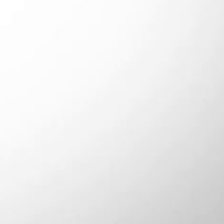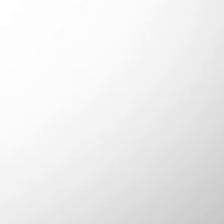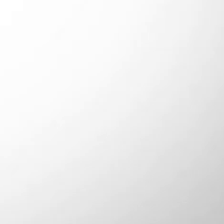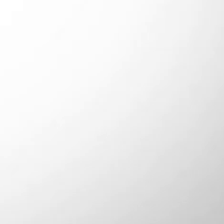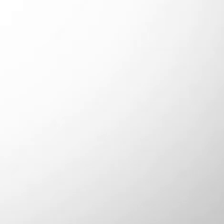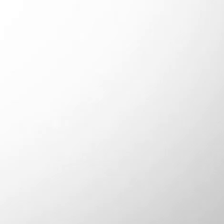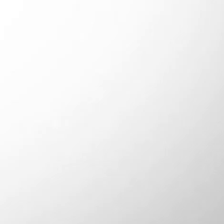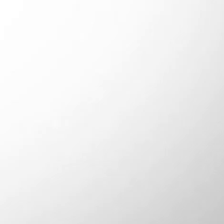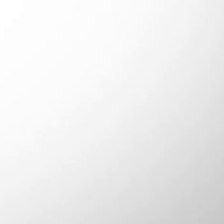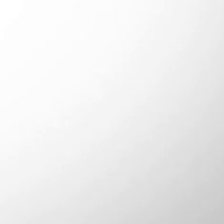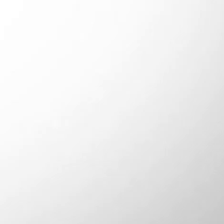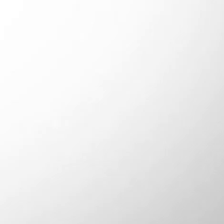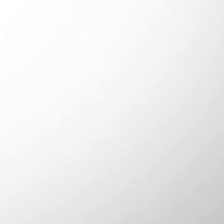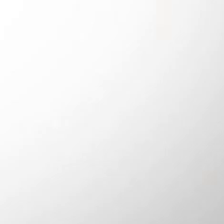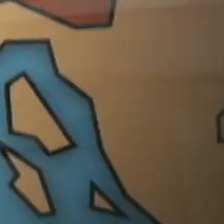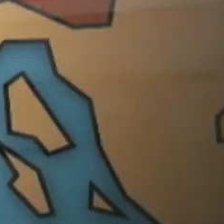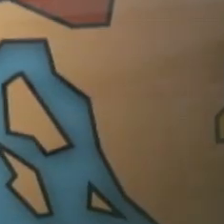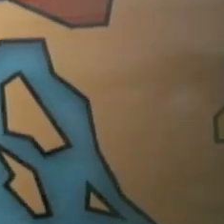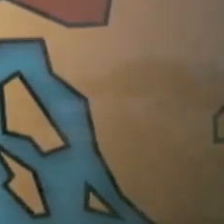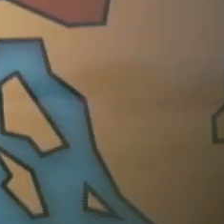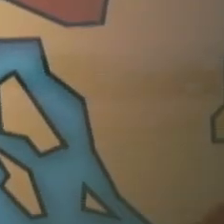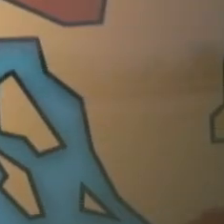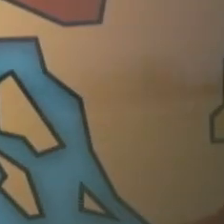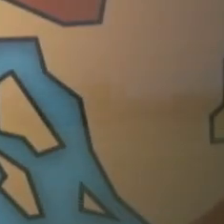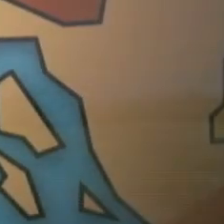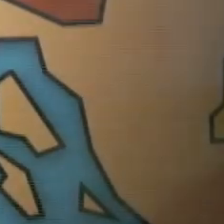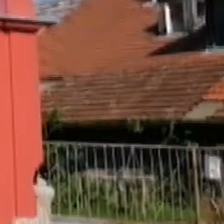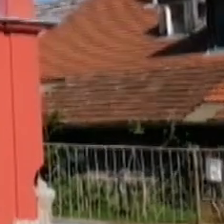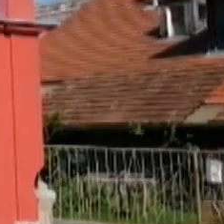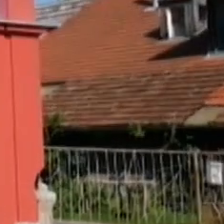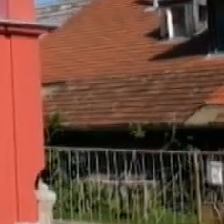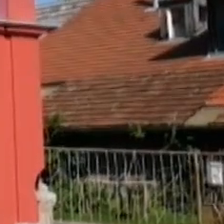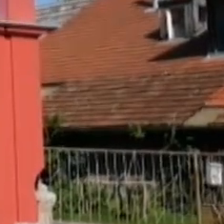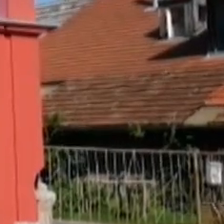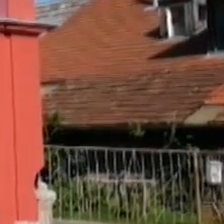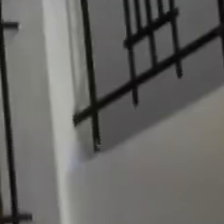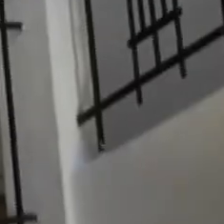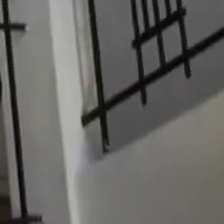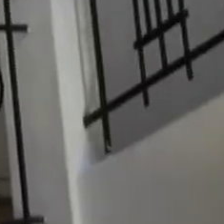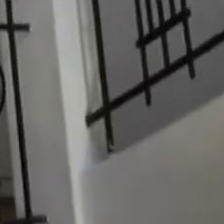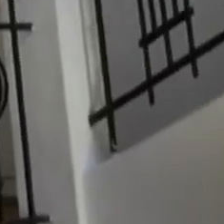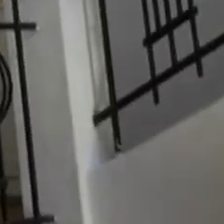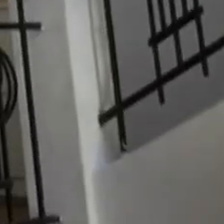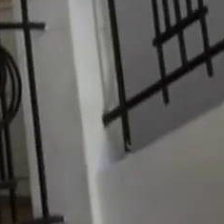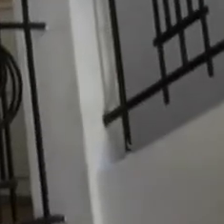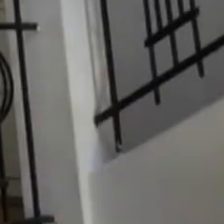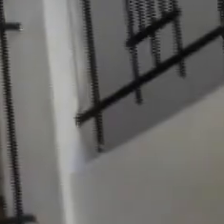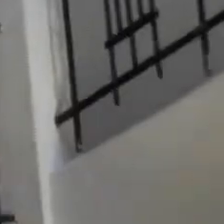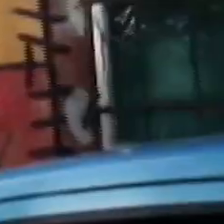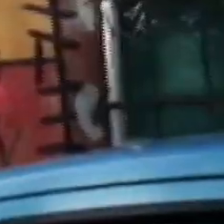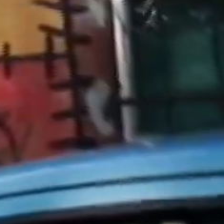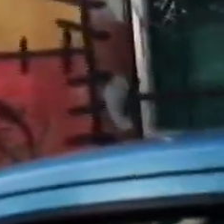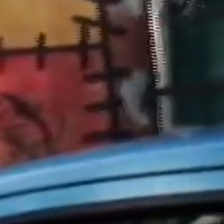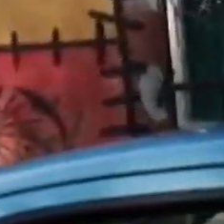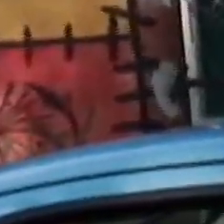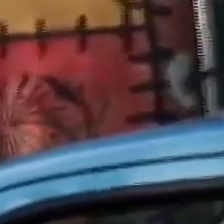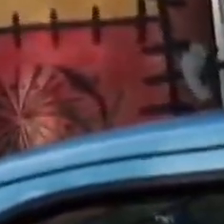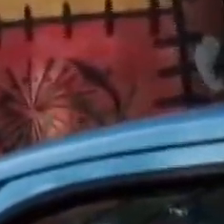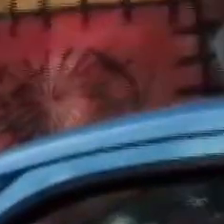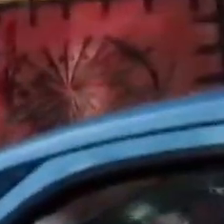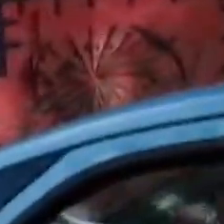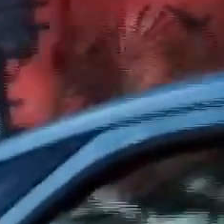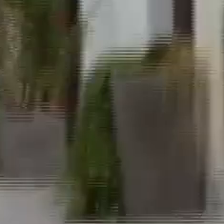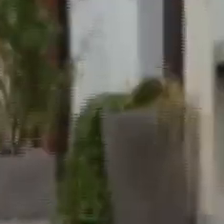En Ljubljana me voy a encontrar con mi amigo Jairo, que es un músico colombiano que vive en Croacia. Y la idea es que vamos a viajar un poquito